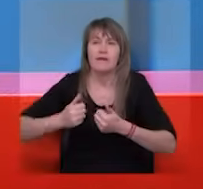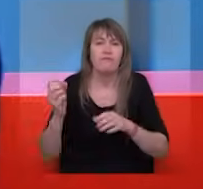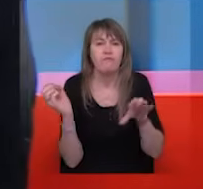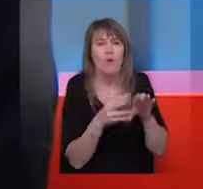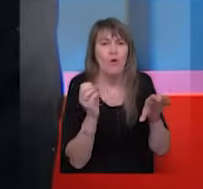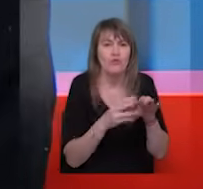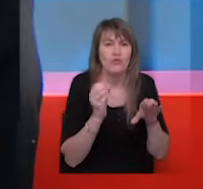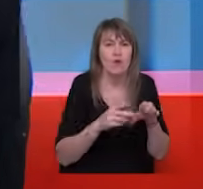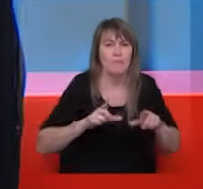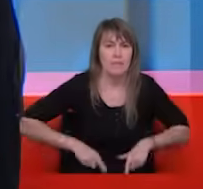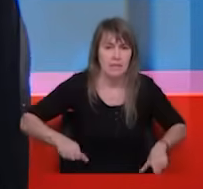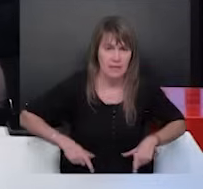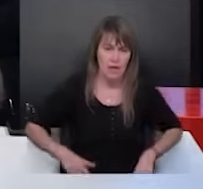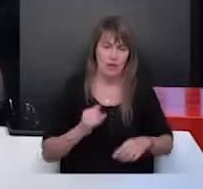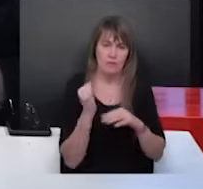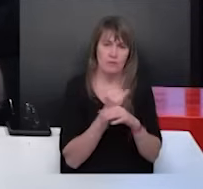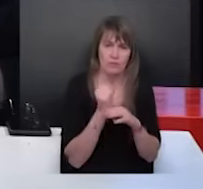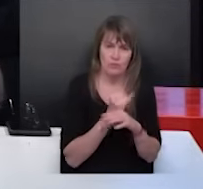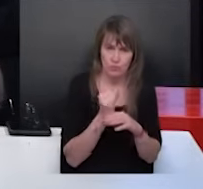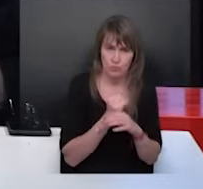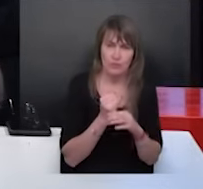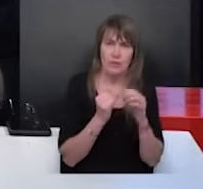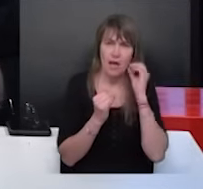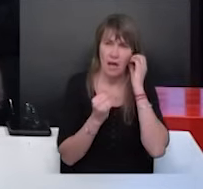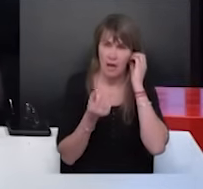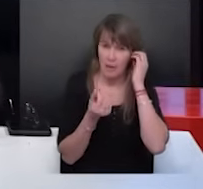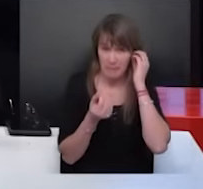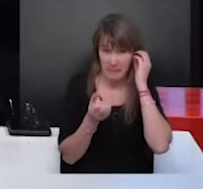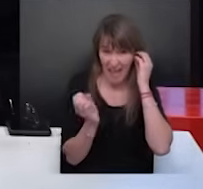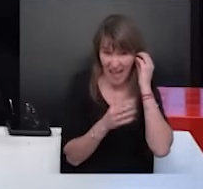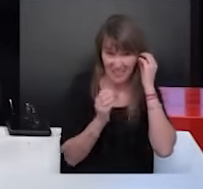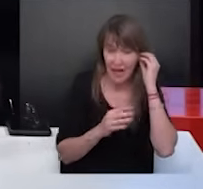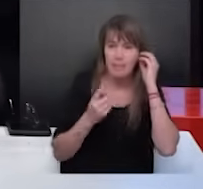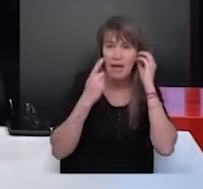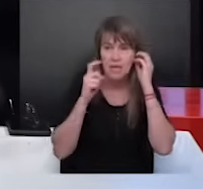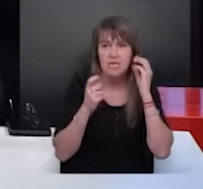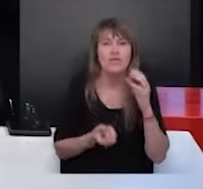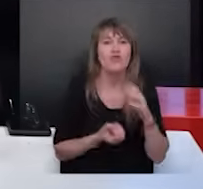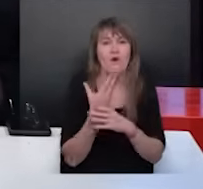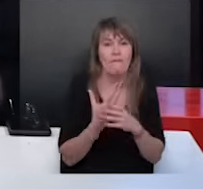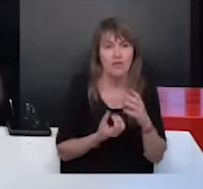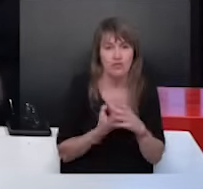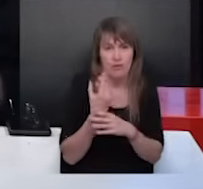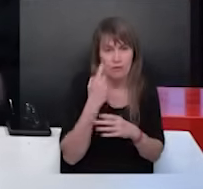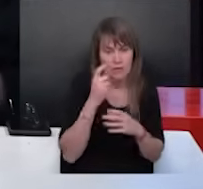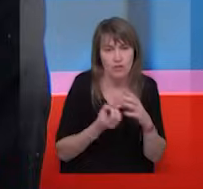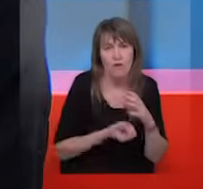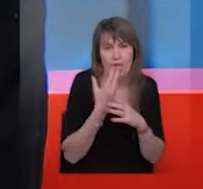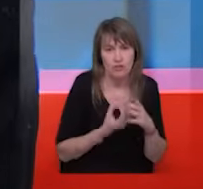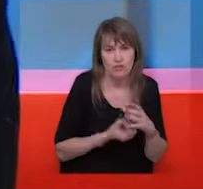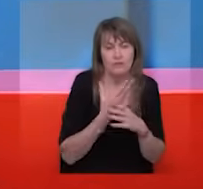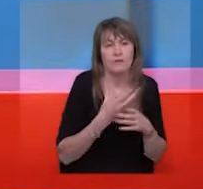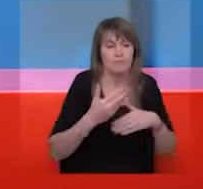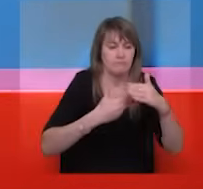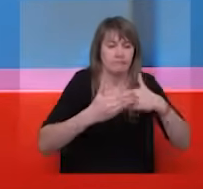Ministerio de industria que era para para era un fondo de innovación no para para para bueno